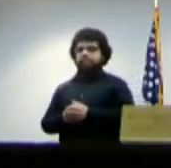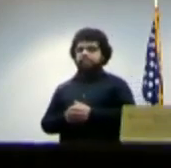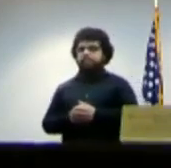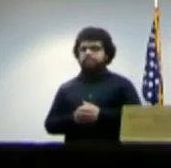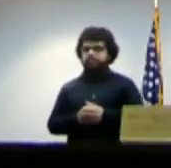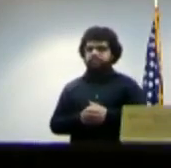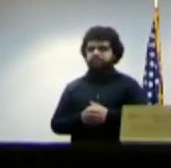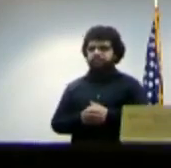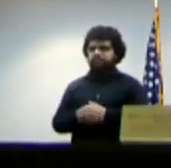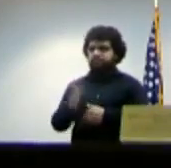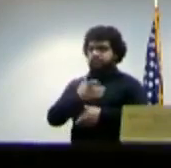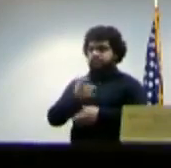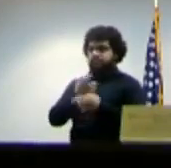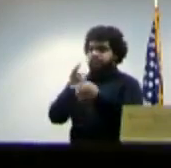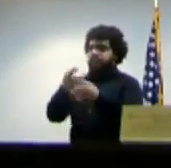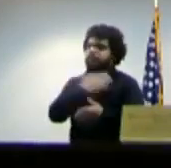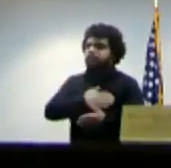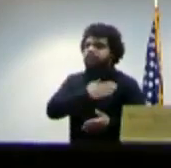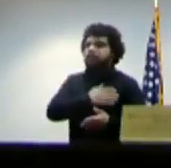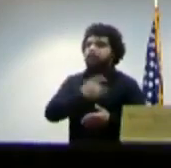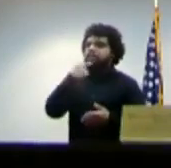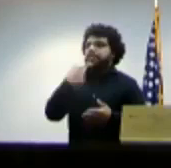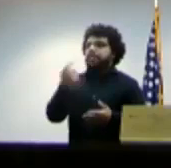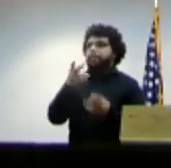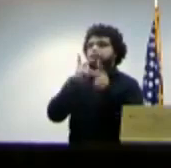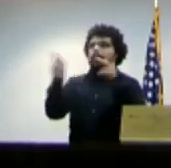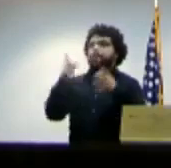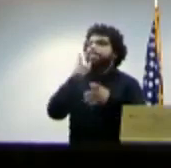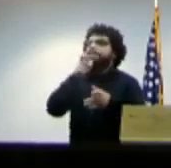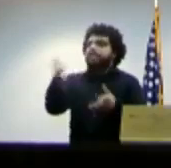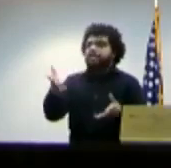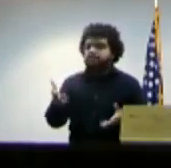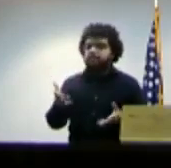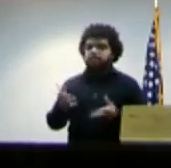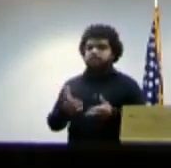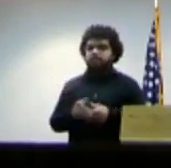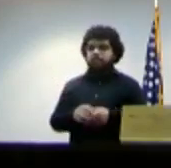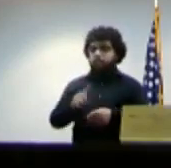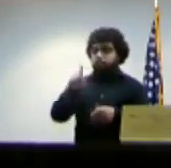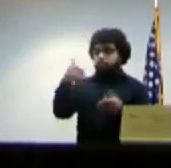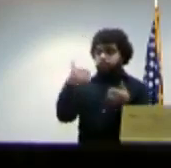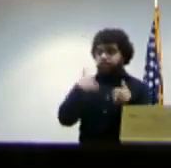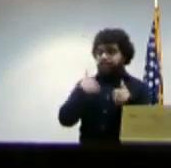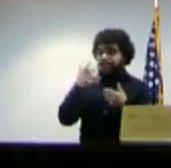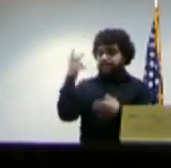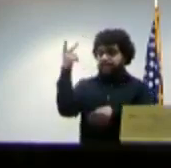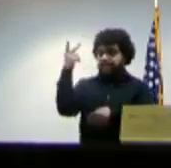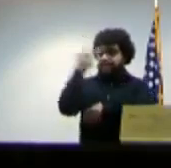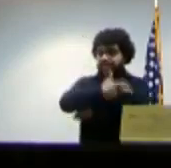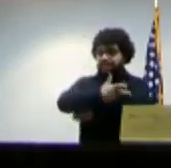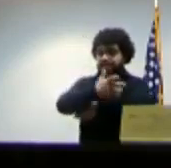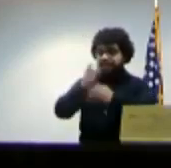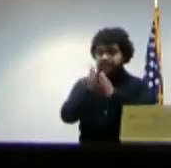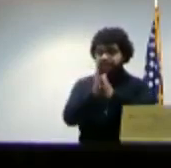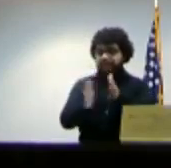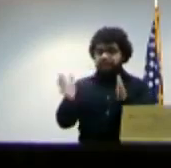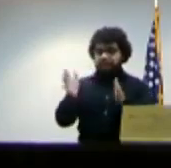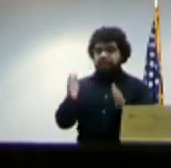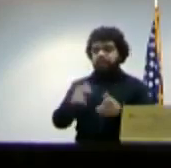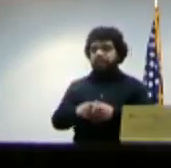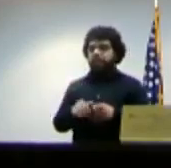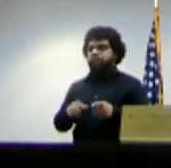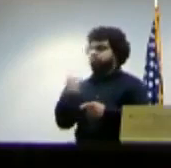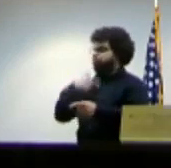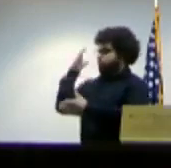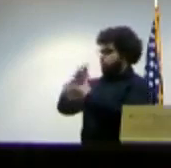recomendación, ¿verdad? Es que puedan decir públicamente quiénes son, porque eso no creo que afecte. Le voy a dar 3 días para que nos informe laborable